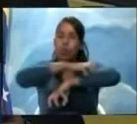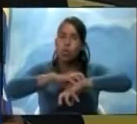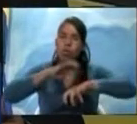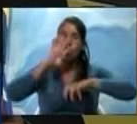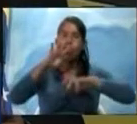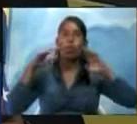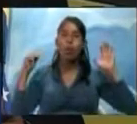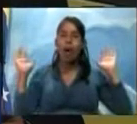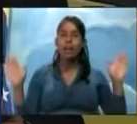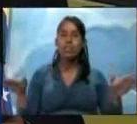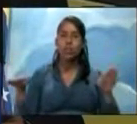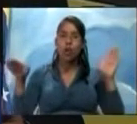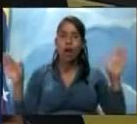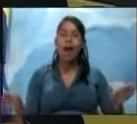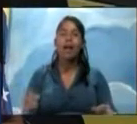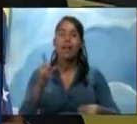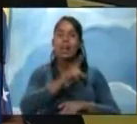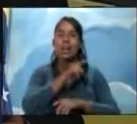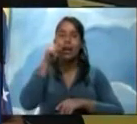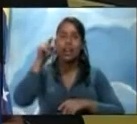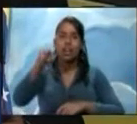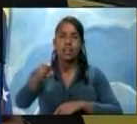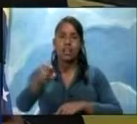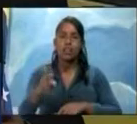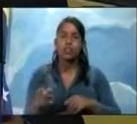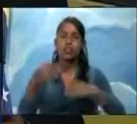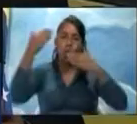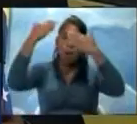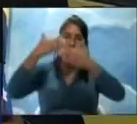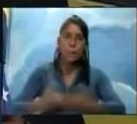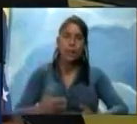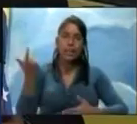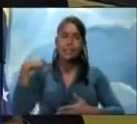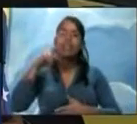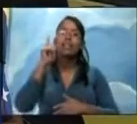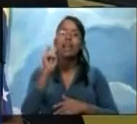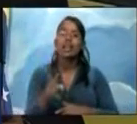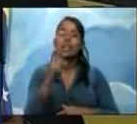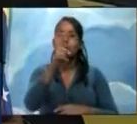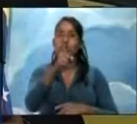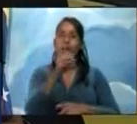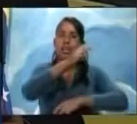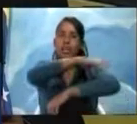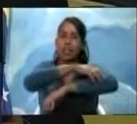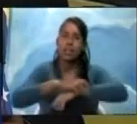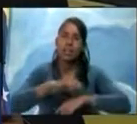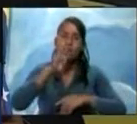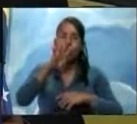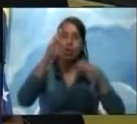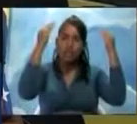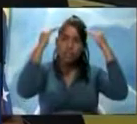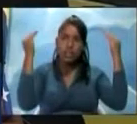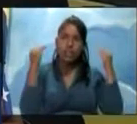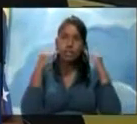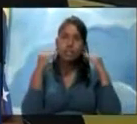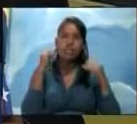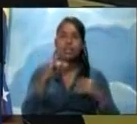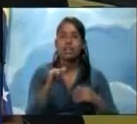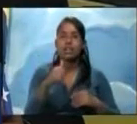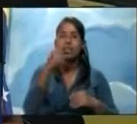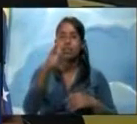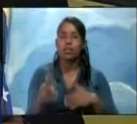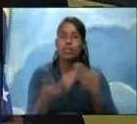cuatro alas de ave en sus espaldas. Tenía también esta bestia cuatro cabezas y le fue